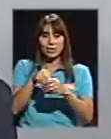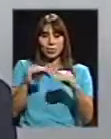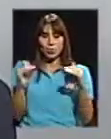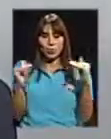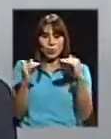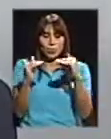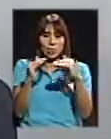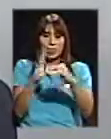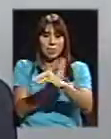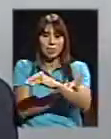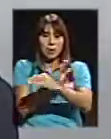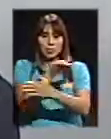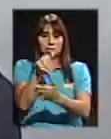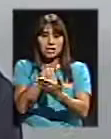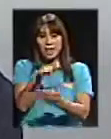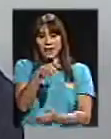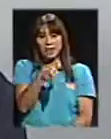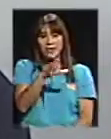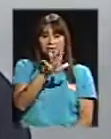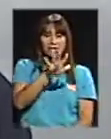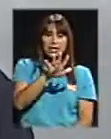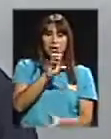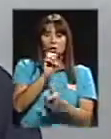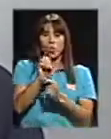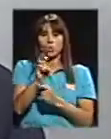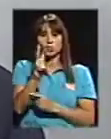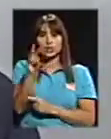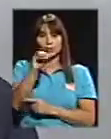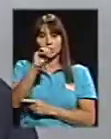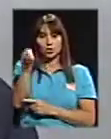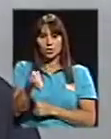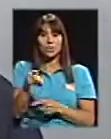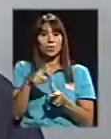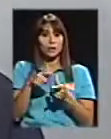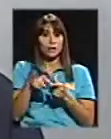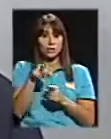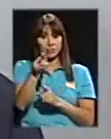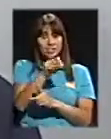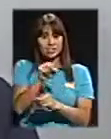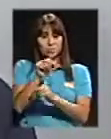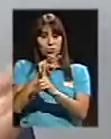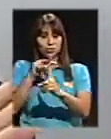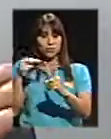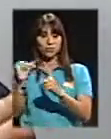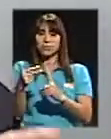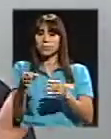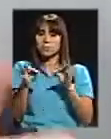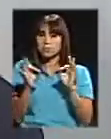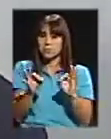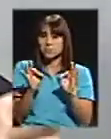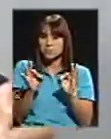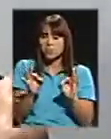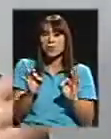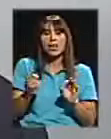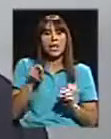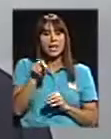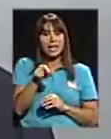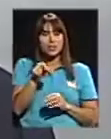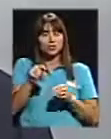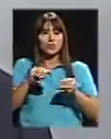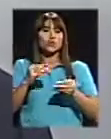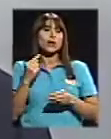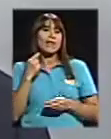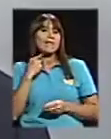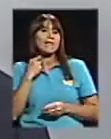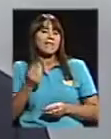y 6%. Entonces, ese panorama nos parece que es bastante viable, de ser una inflación todavía dentro del rango del